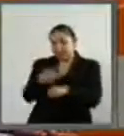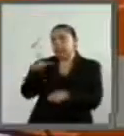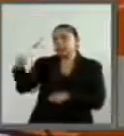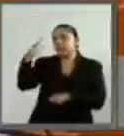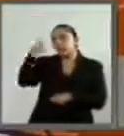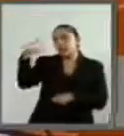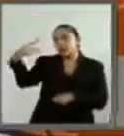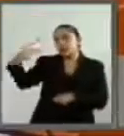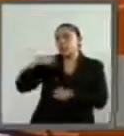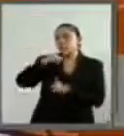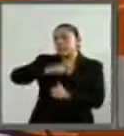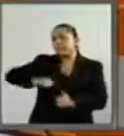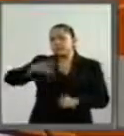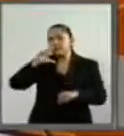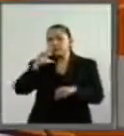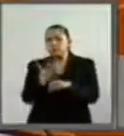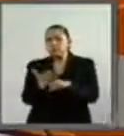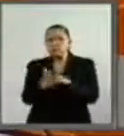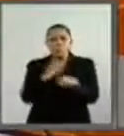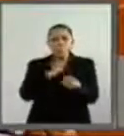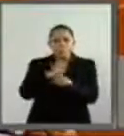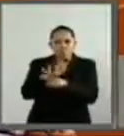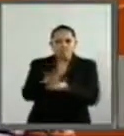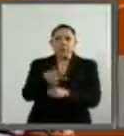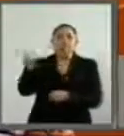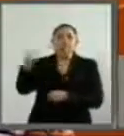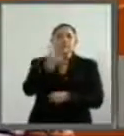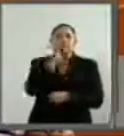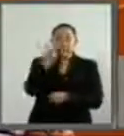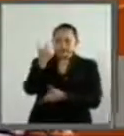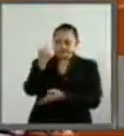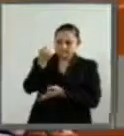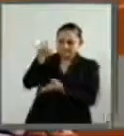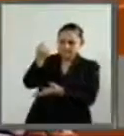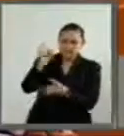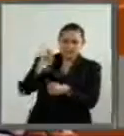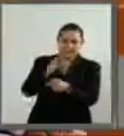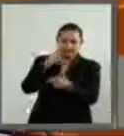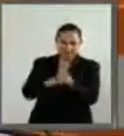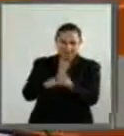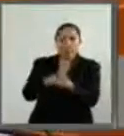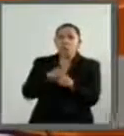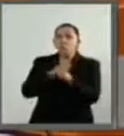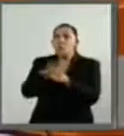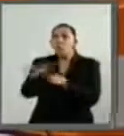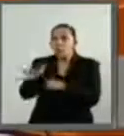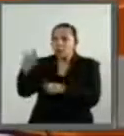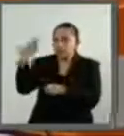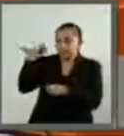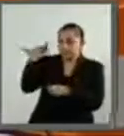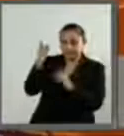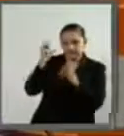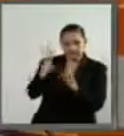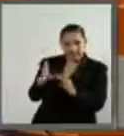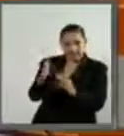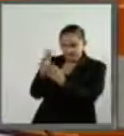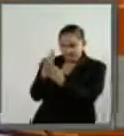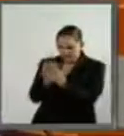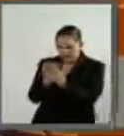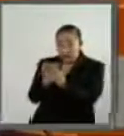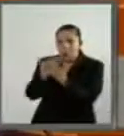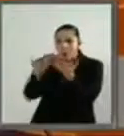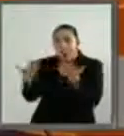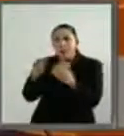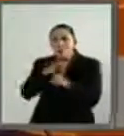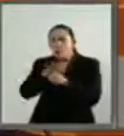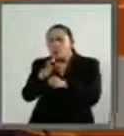el ámbito de sus atribuciones, auditen los recursos federales ejercidos y los que en este momento se ejercen en la construcción de la línea 7